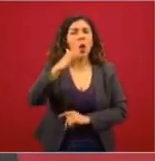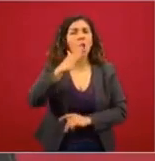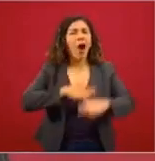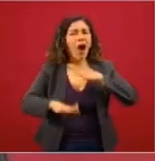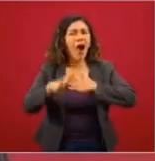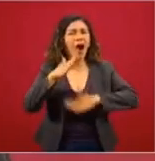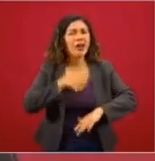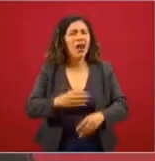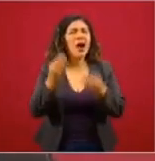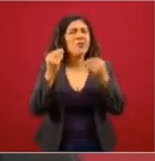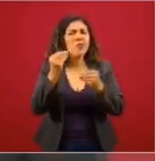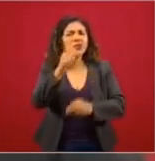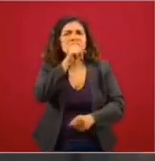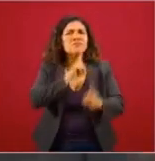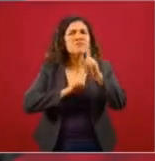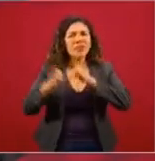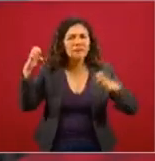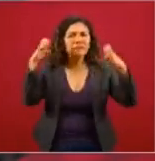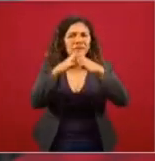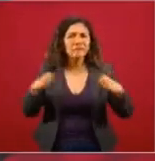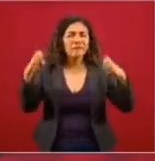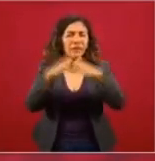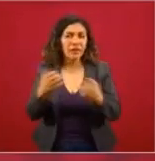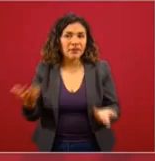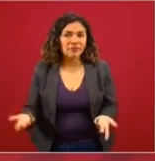de tanta pinche tranza.